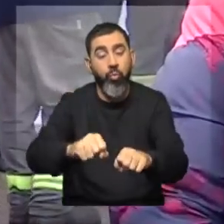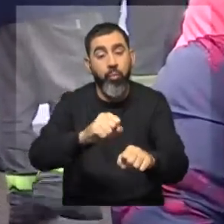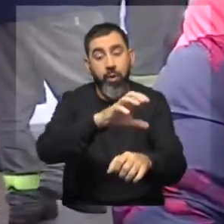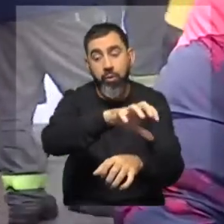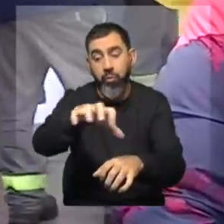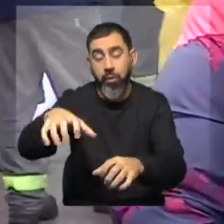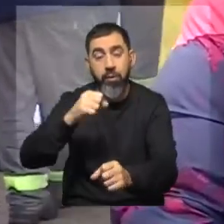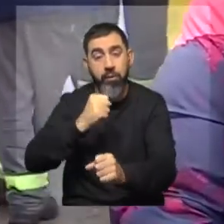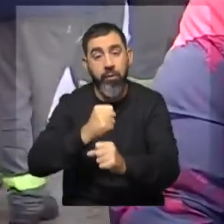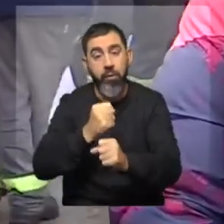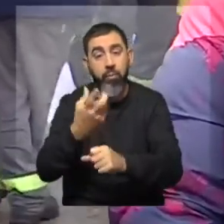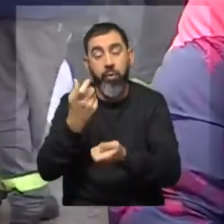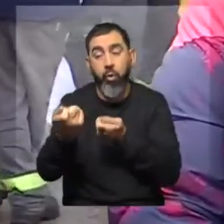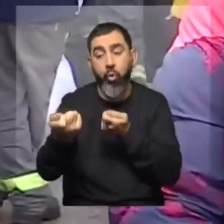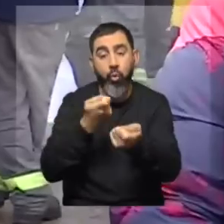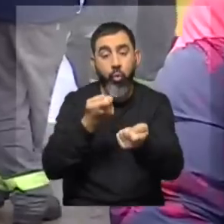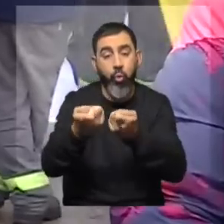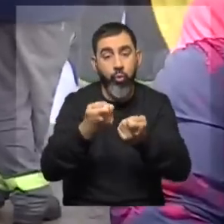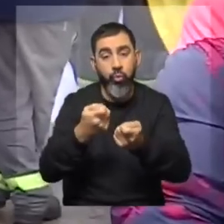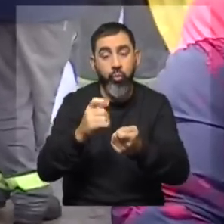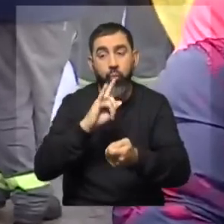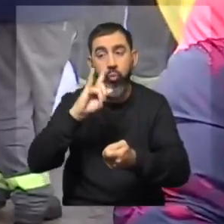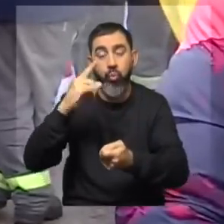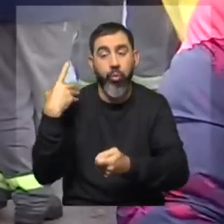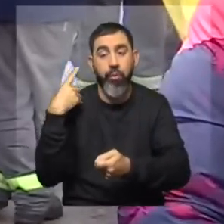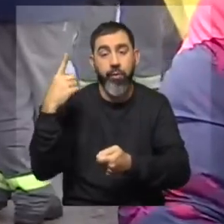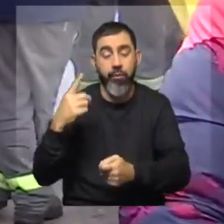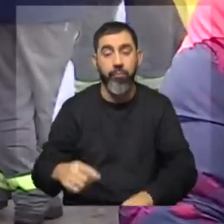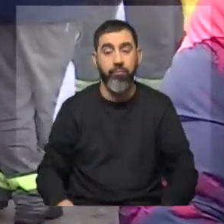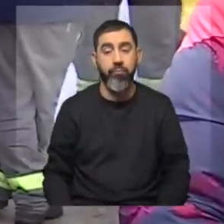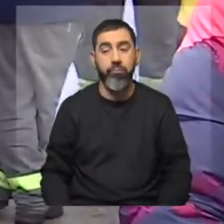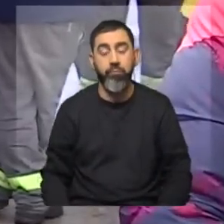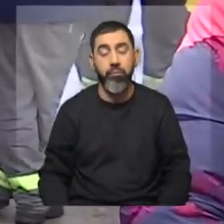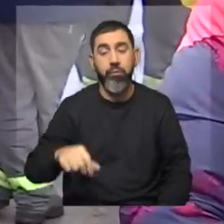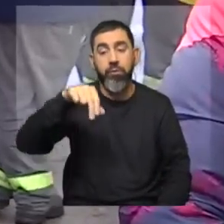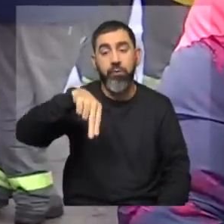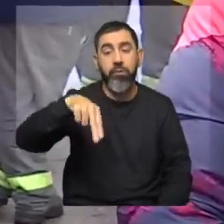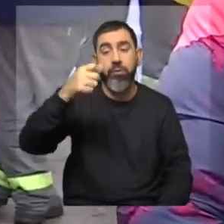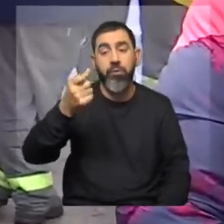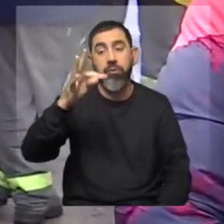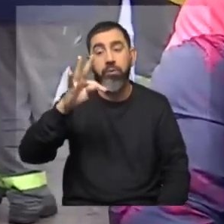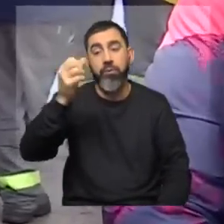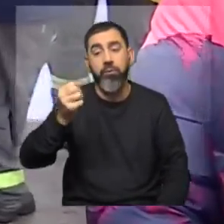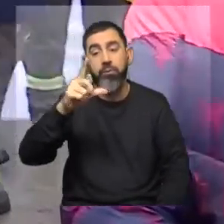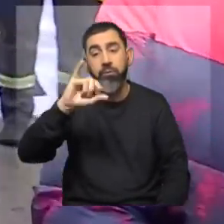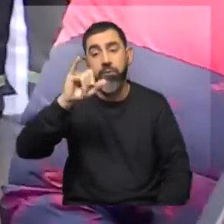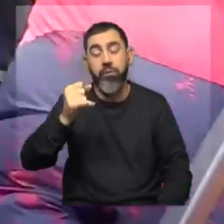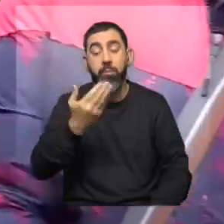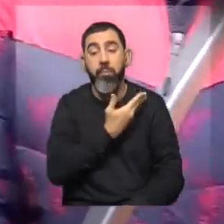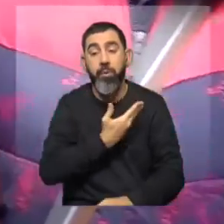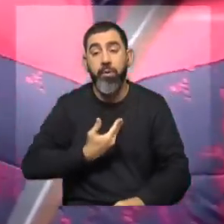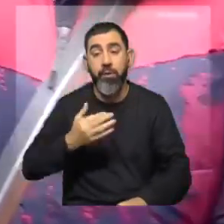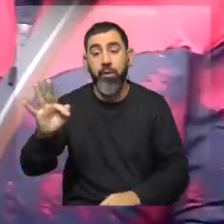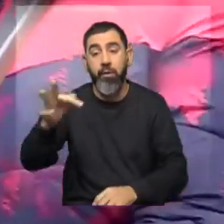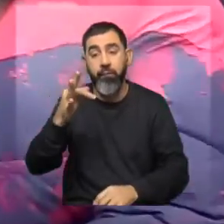puestos del trabajo pero el control lo mantiene la dirección de la empresa estamos con Natalia velo la presidenta de fancap